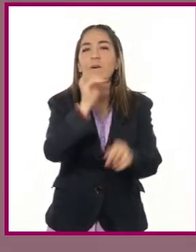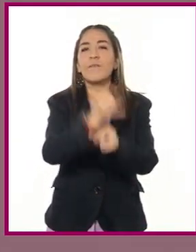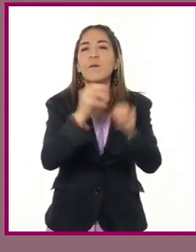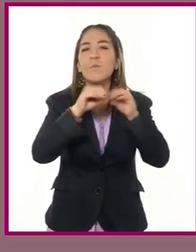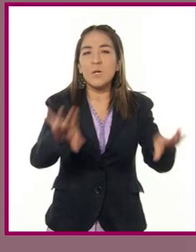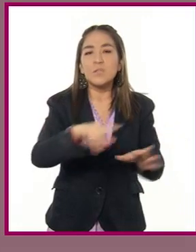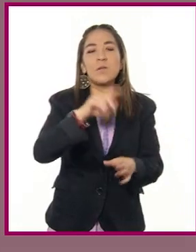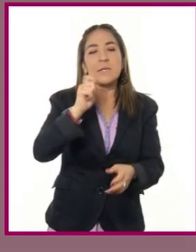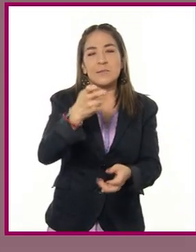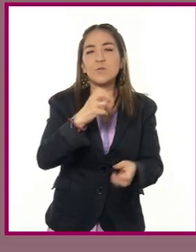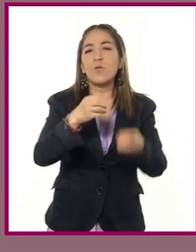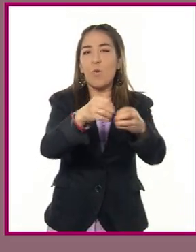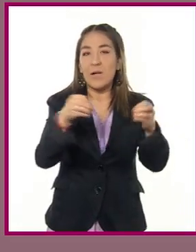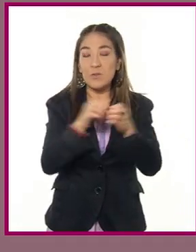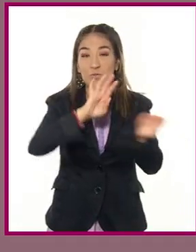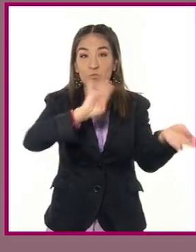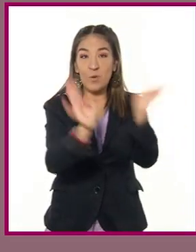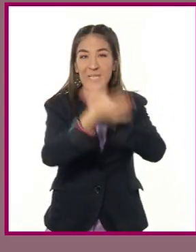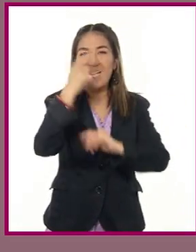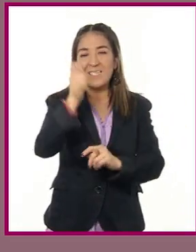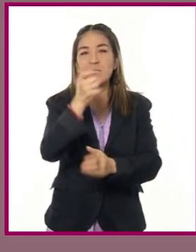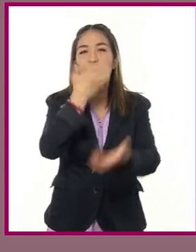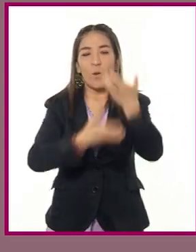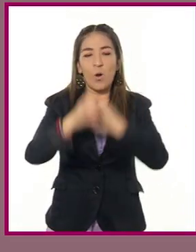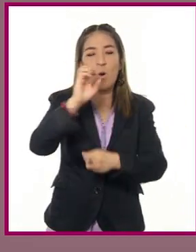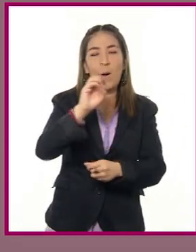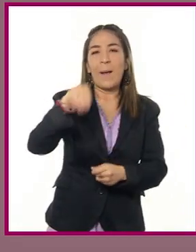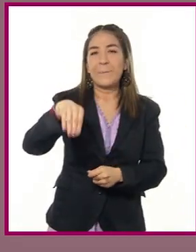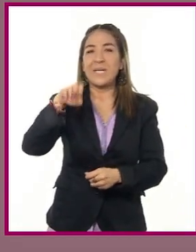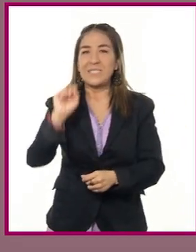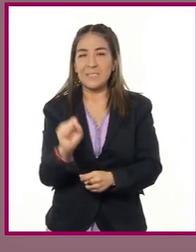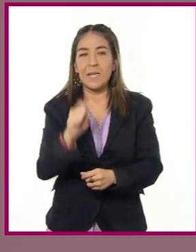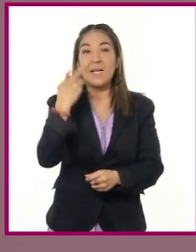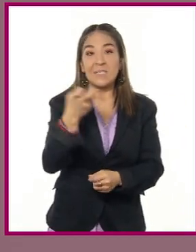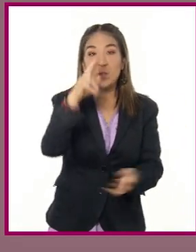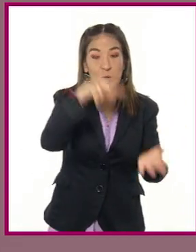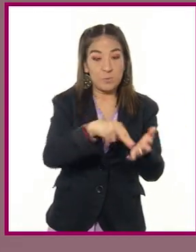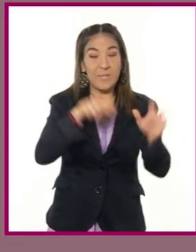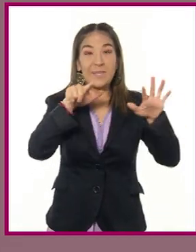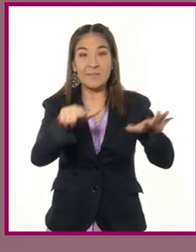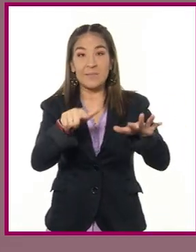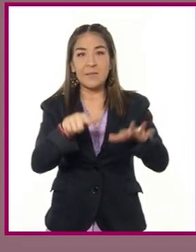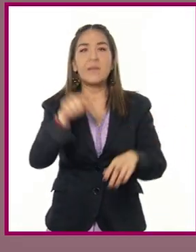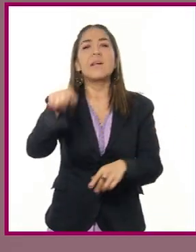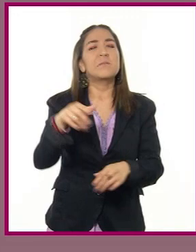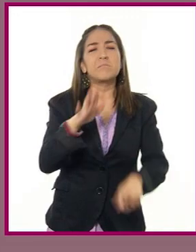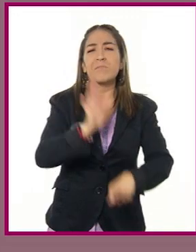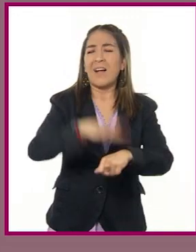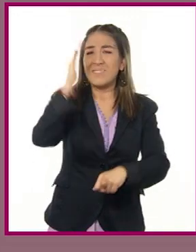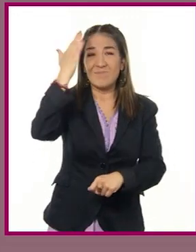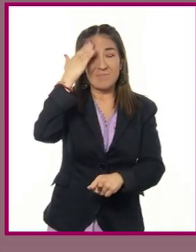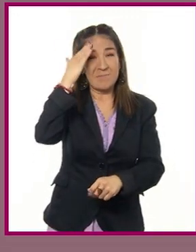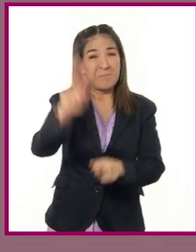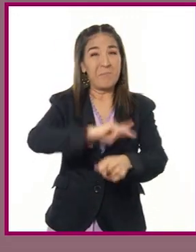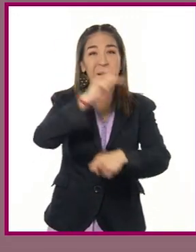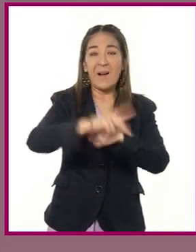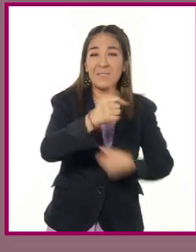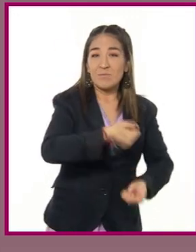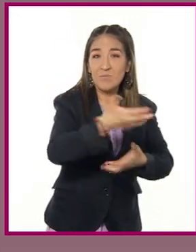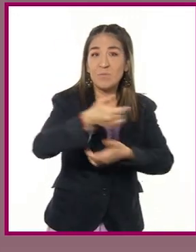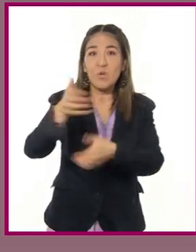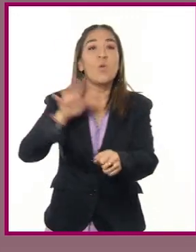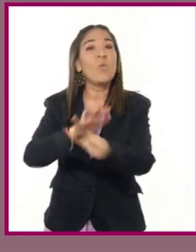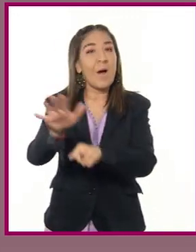la Organización Mundial de Comercio, OMC, en 2017, el principal país exportador de mercancías es